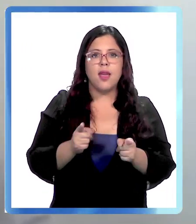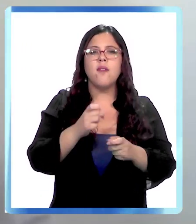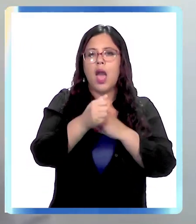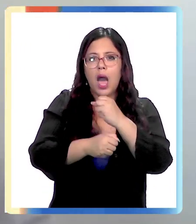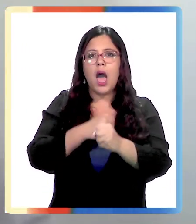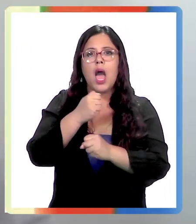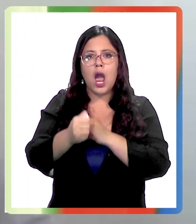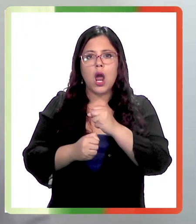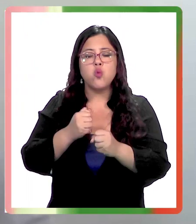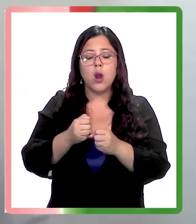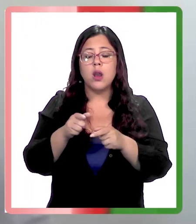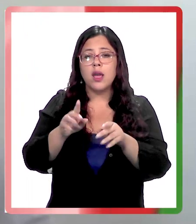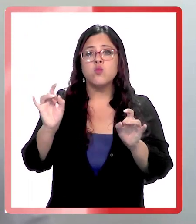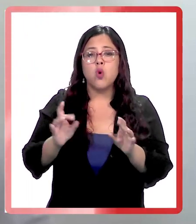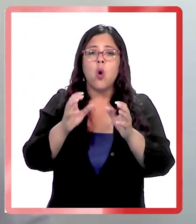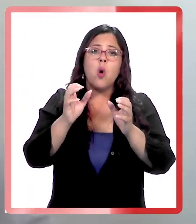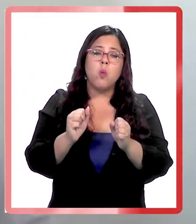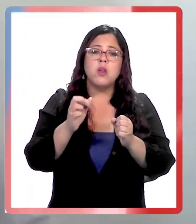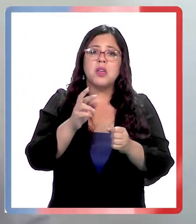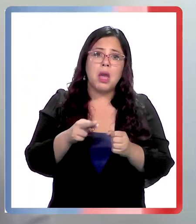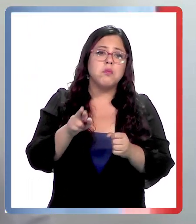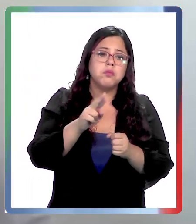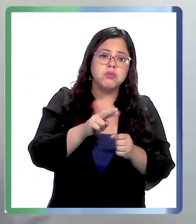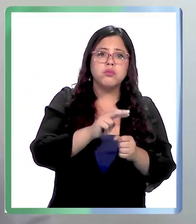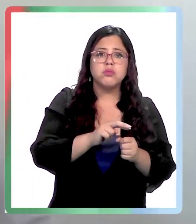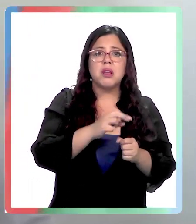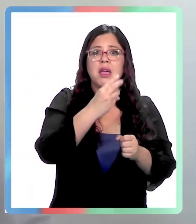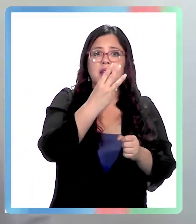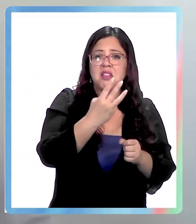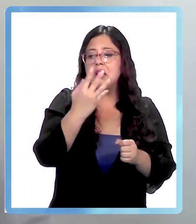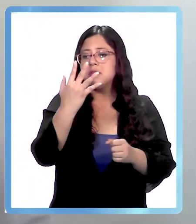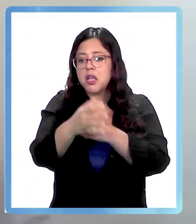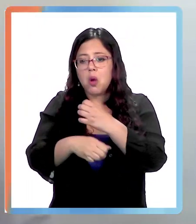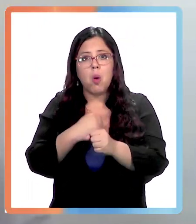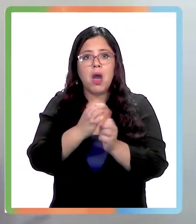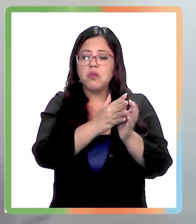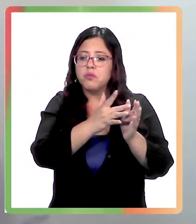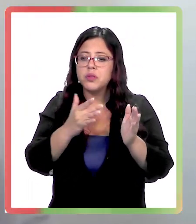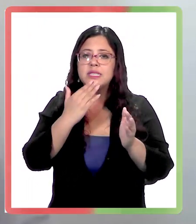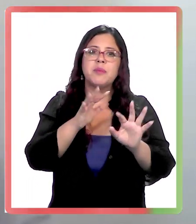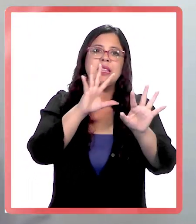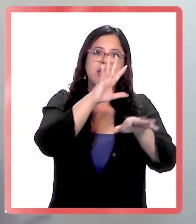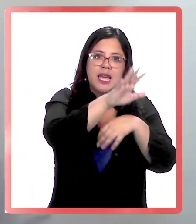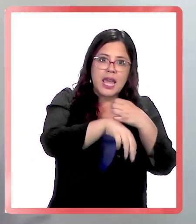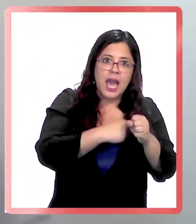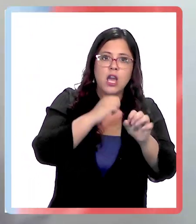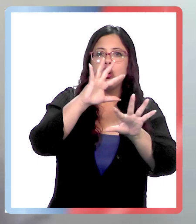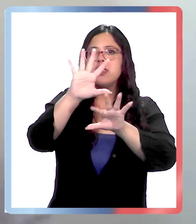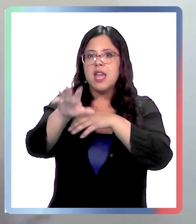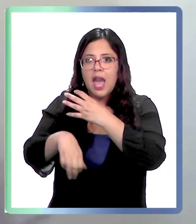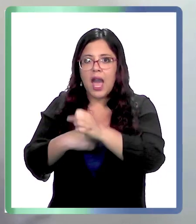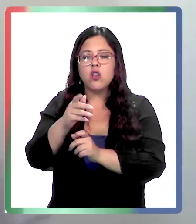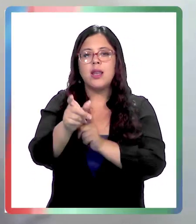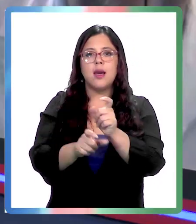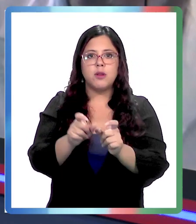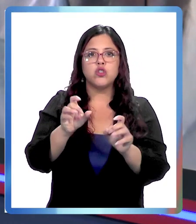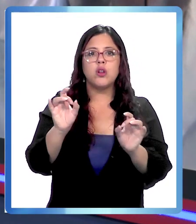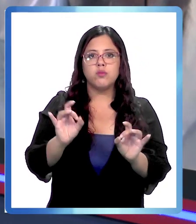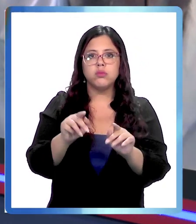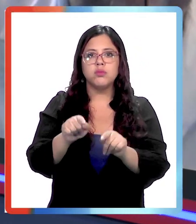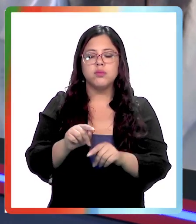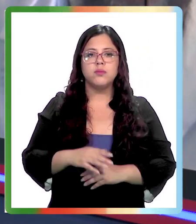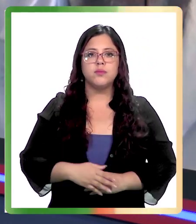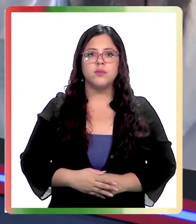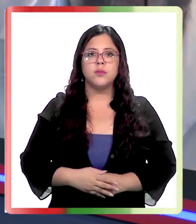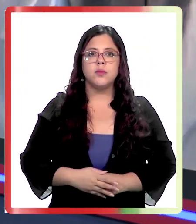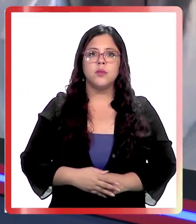en forma anual. Perfectamente podría repetirse cada 3, cada 5 e incluso cada 10 años en las personas que tienen poco riesgo. ¿Y